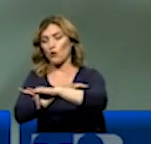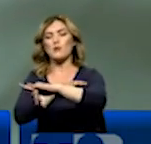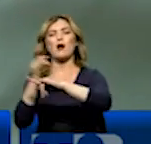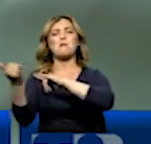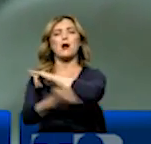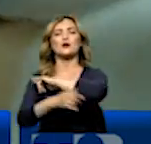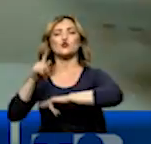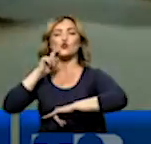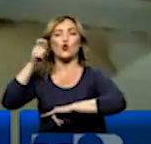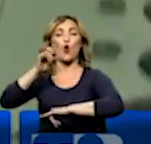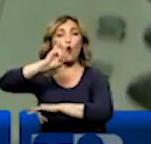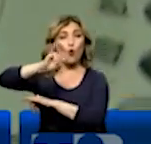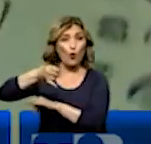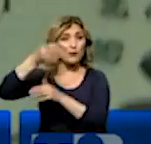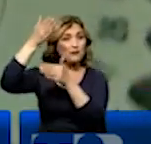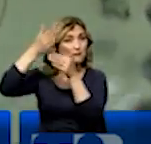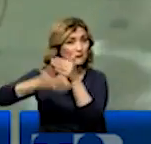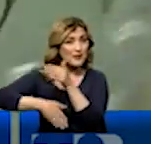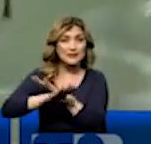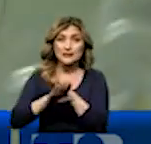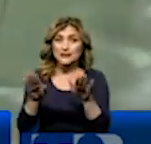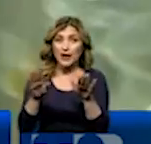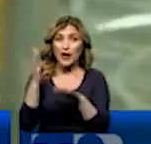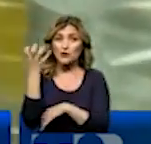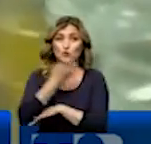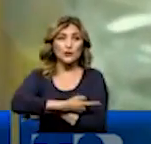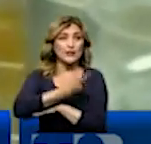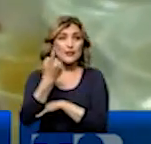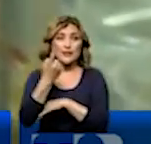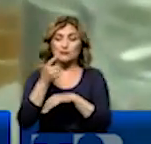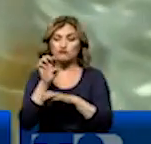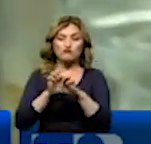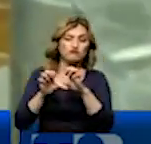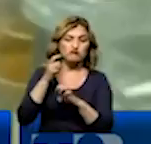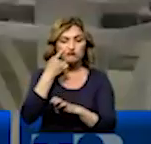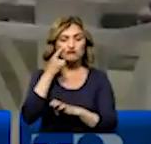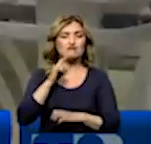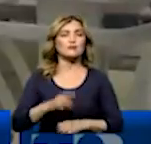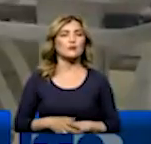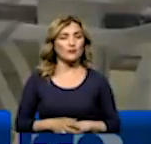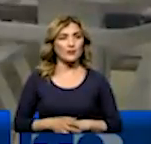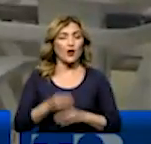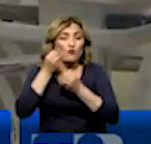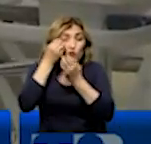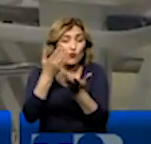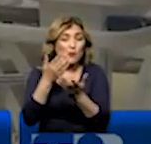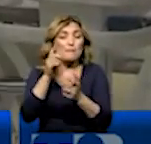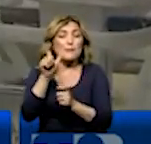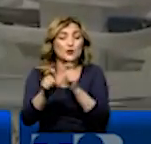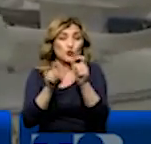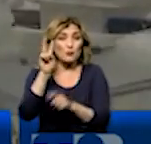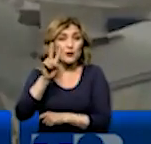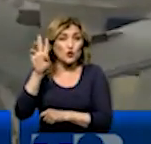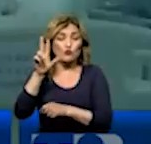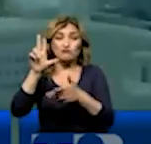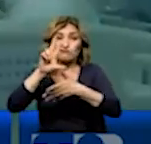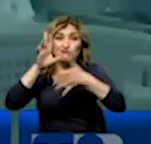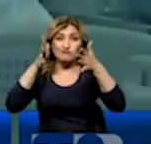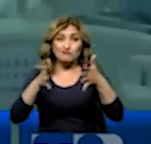jueves de cumplir su cuarentena. El viceministro de Sanidad de ese país informó que ni ellos ni los otros 22